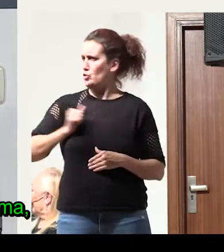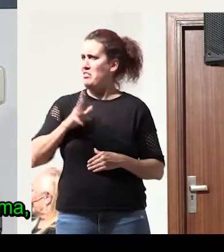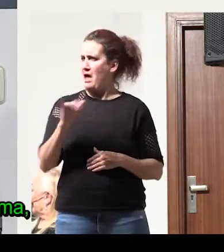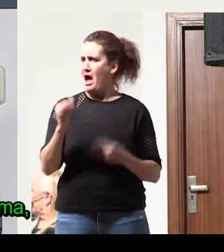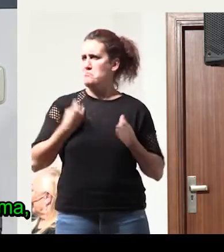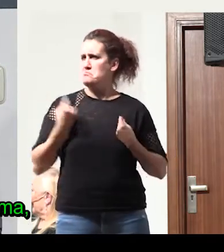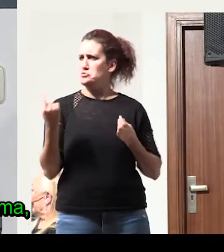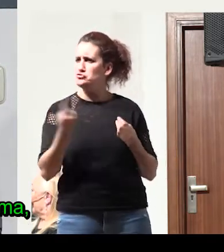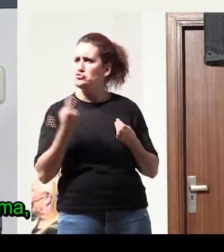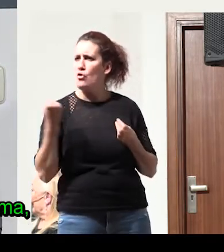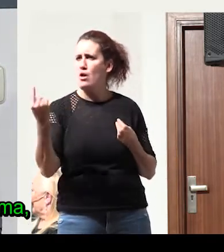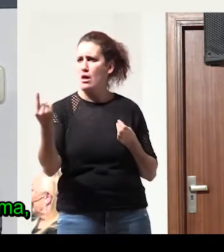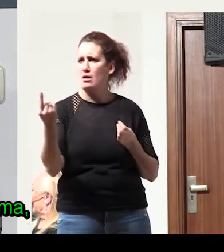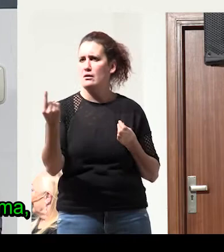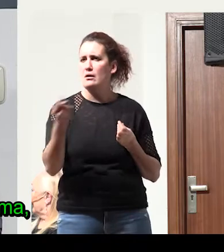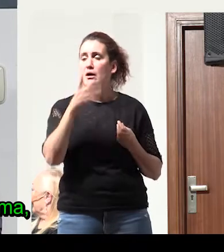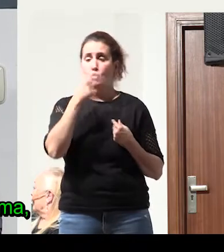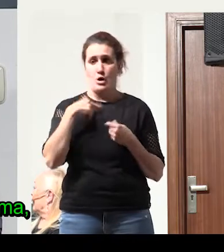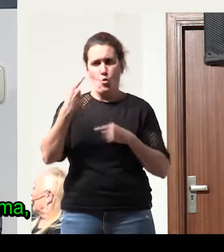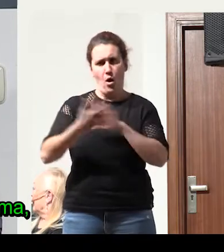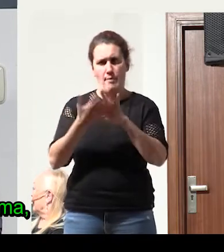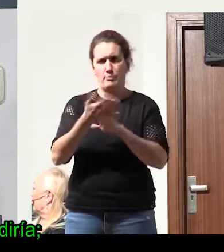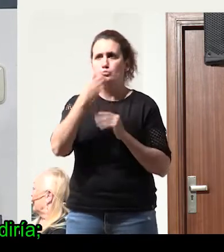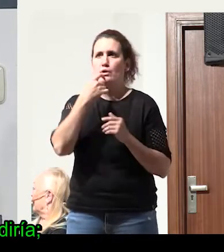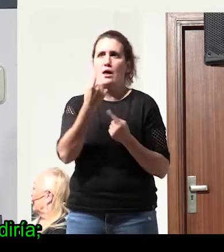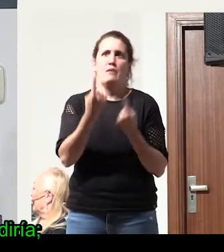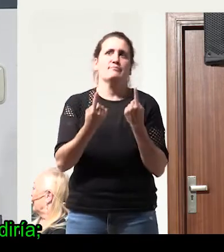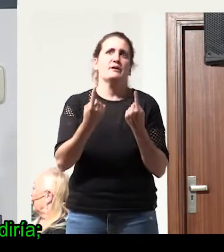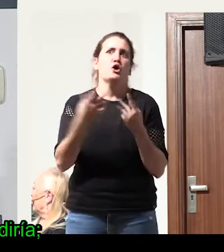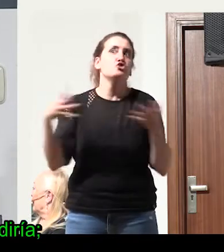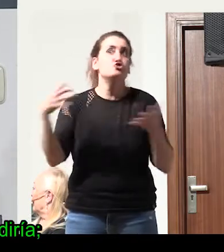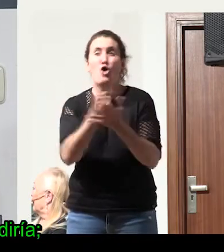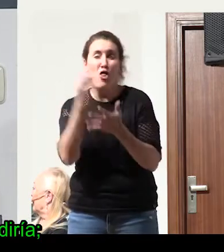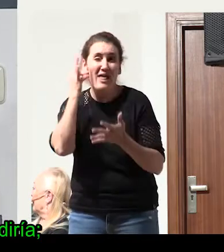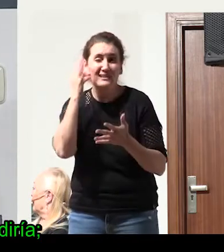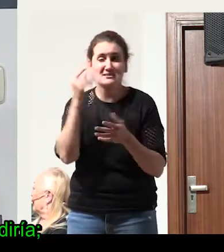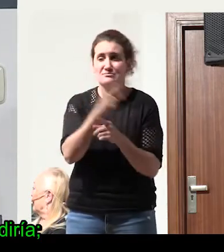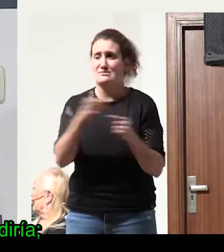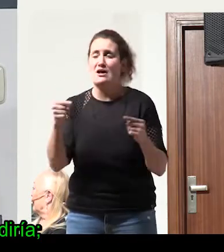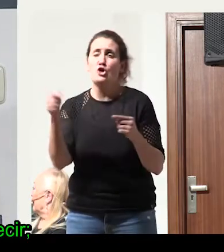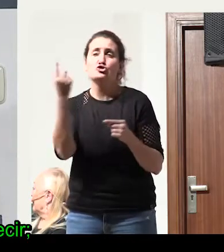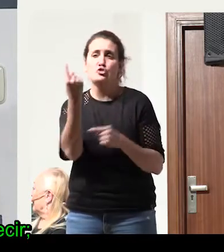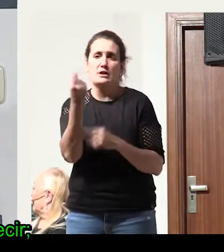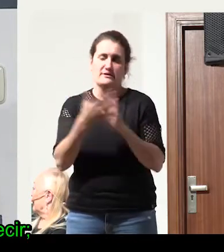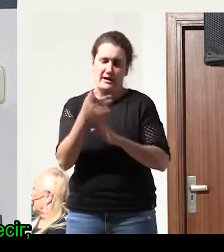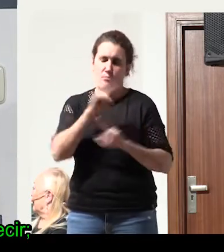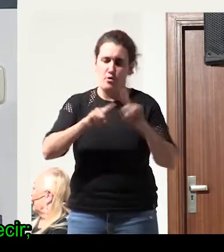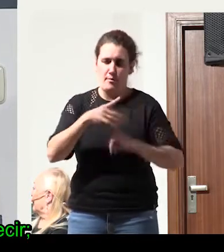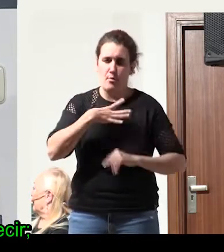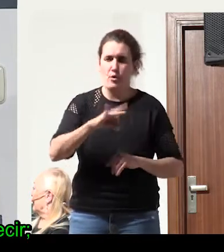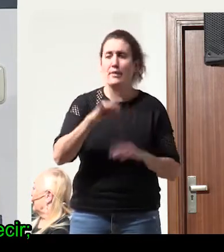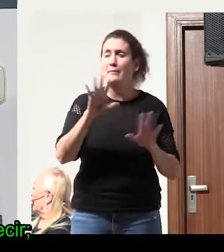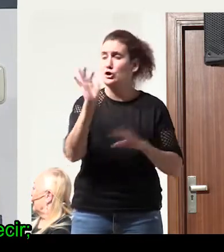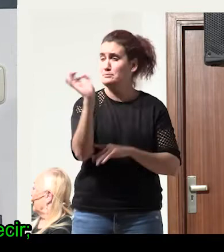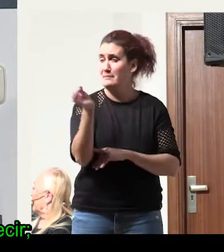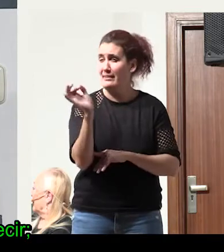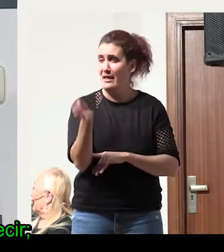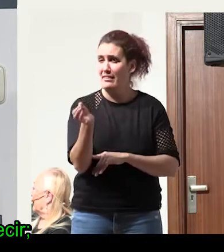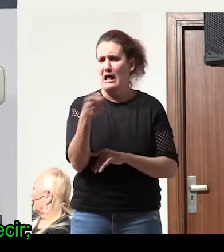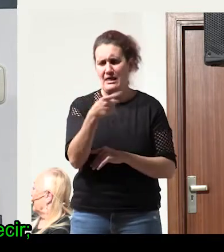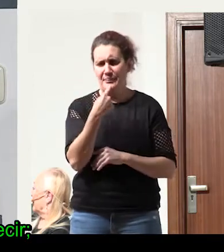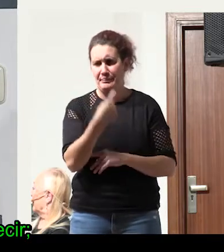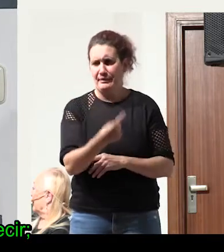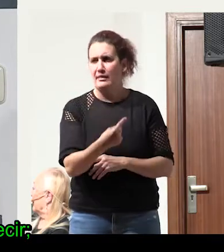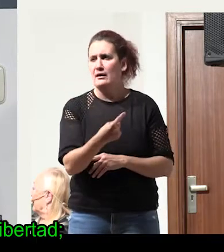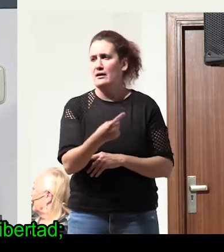la larga es un problema, ¿no? Si vivimos todas solas. Pero sí que es verdad que hay, diría, pero bueno, eso también los que estáis